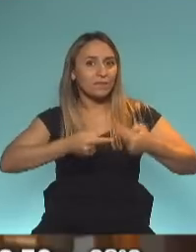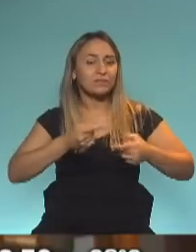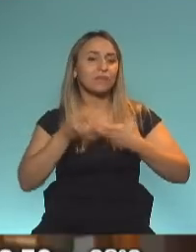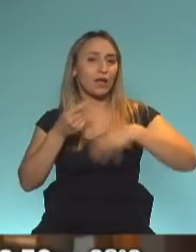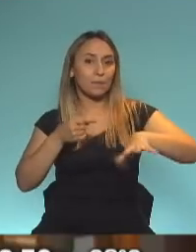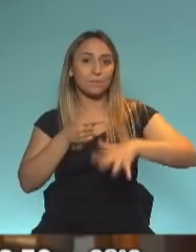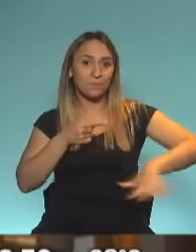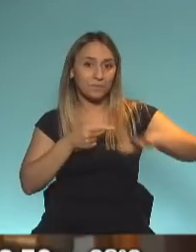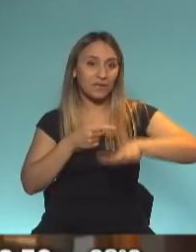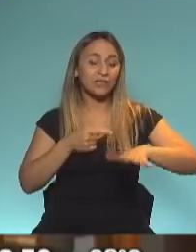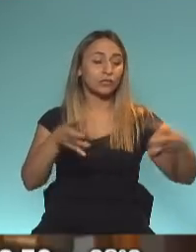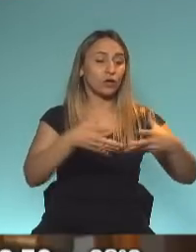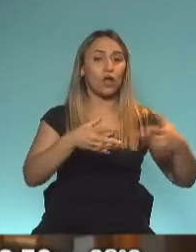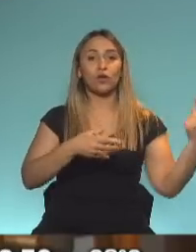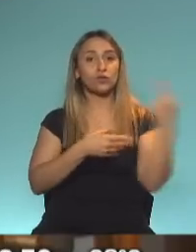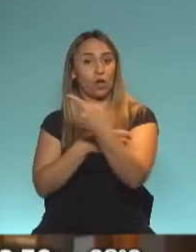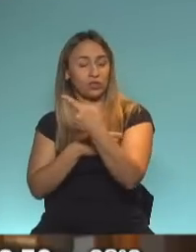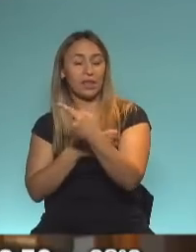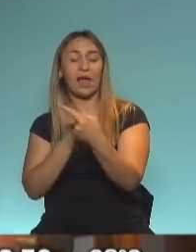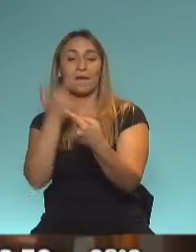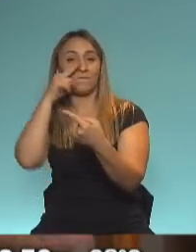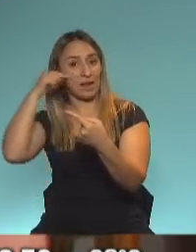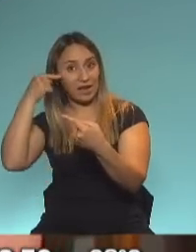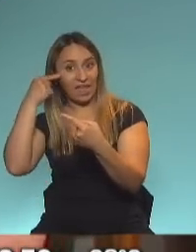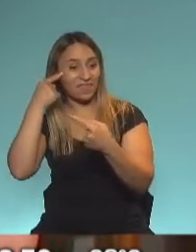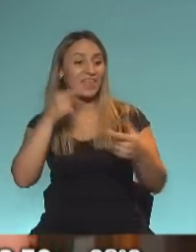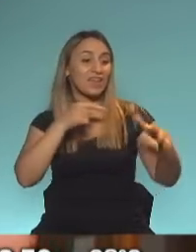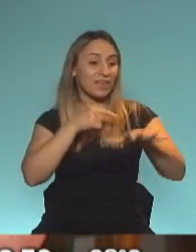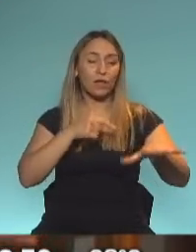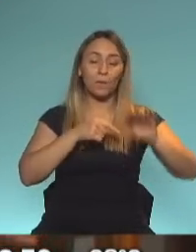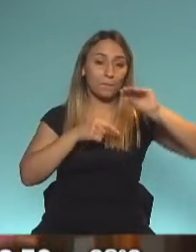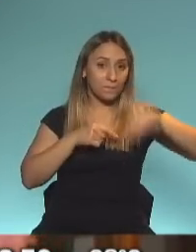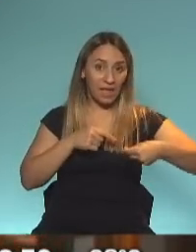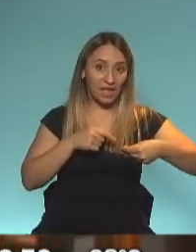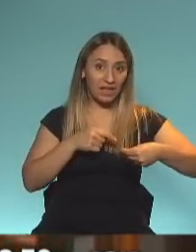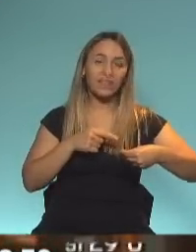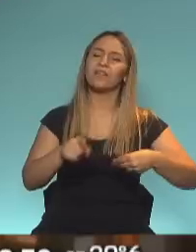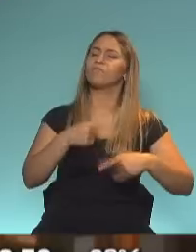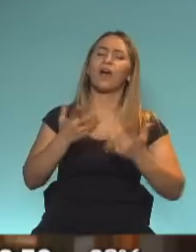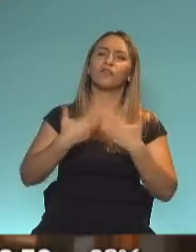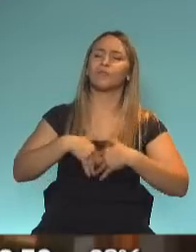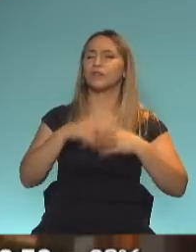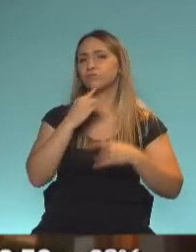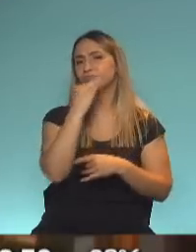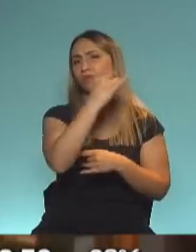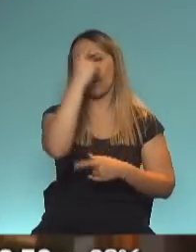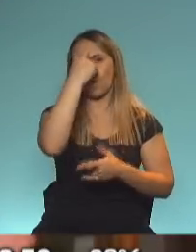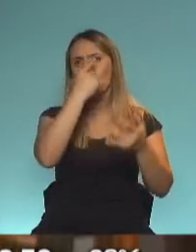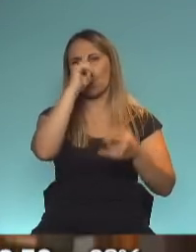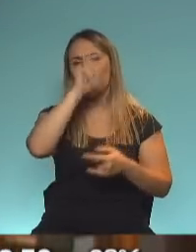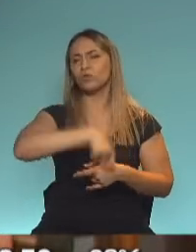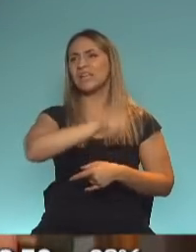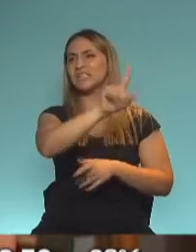Alberto Fernández pierde una votación, dice, vamos a ir a la justicia. Entonces, está claro que ellos